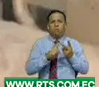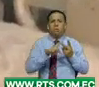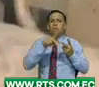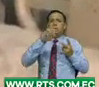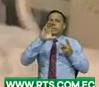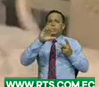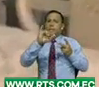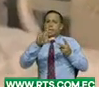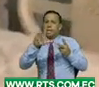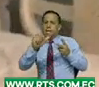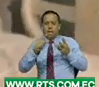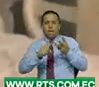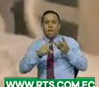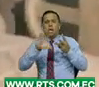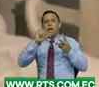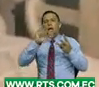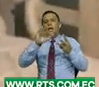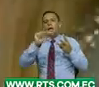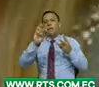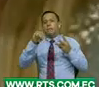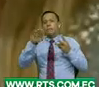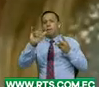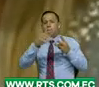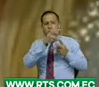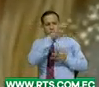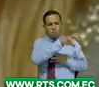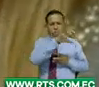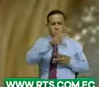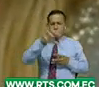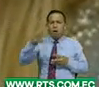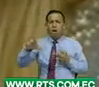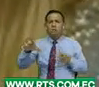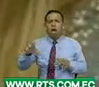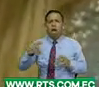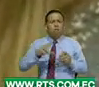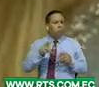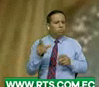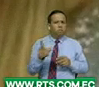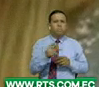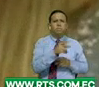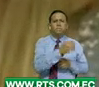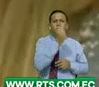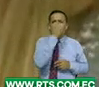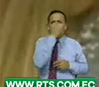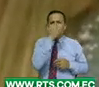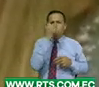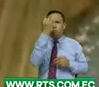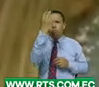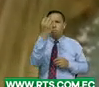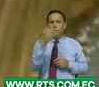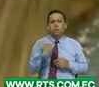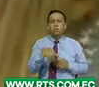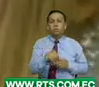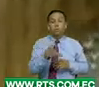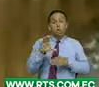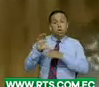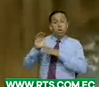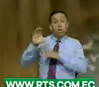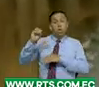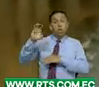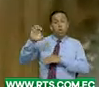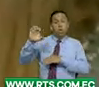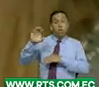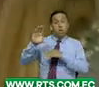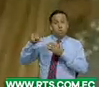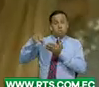el incremento excesivo de casos de kobe 19 es por ello que fue cantonal decidió con una decisión unánime